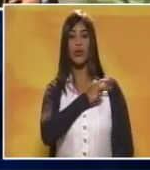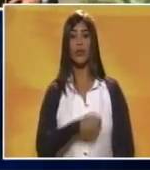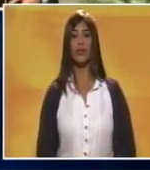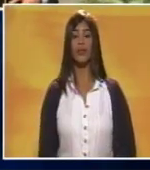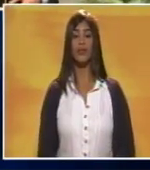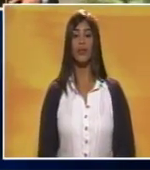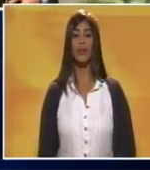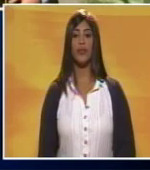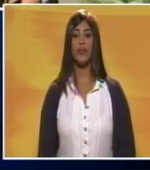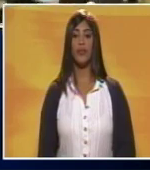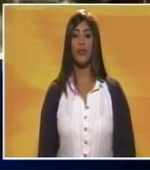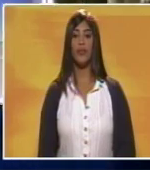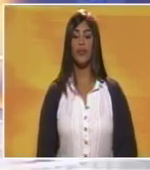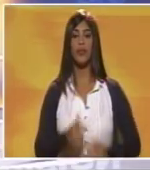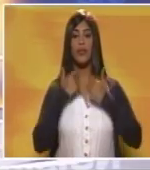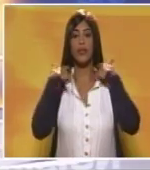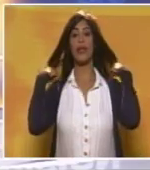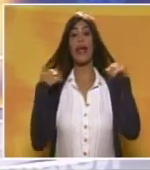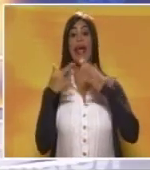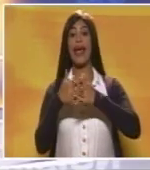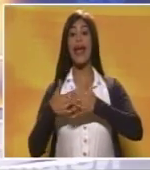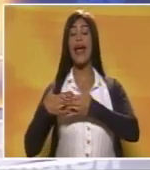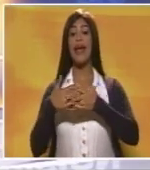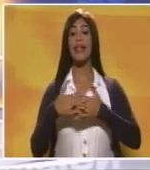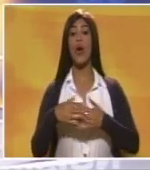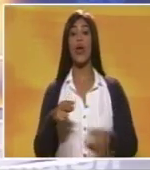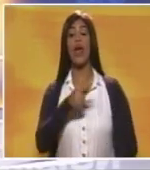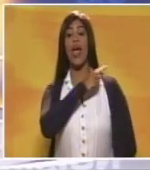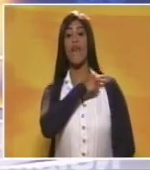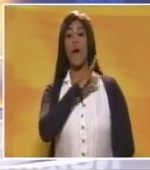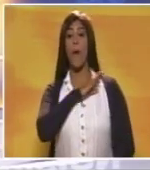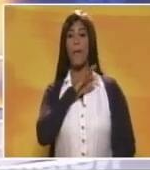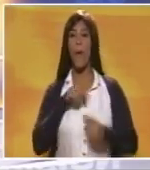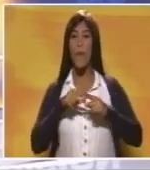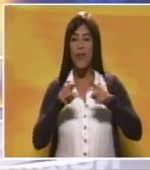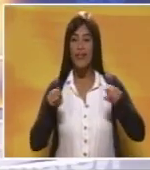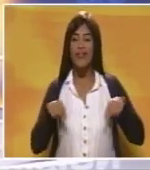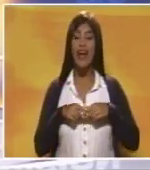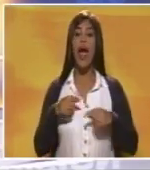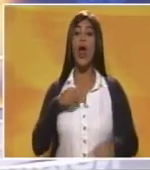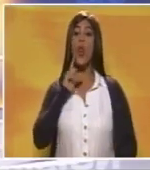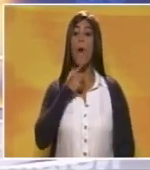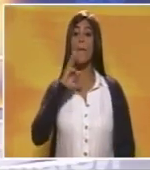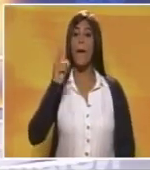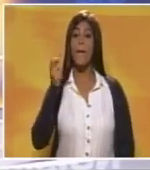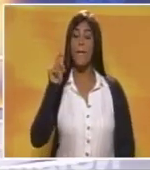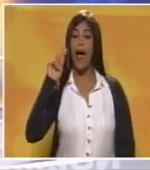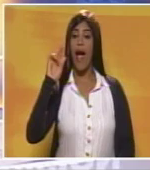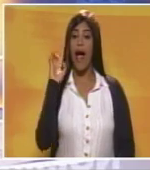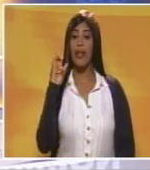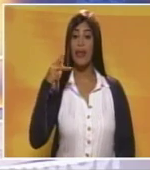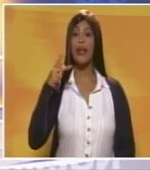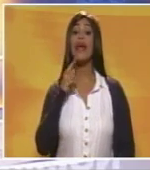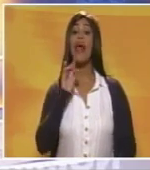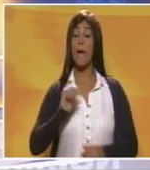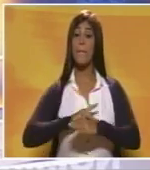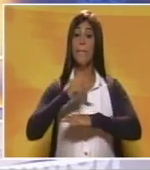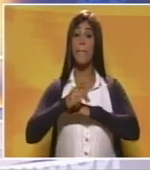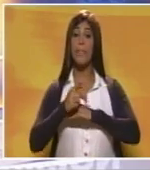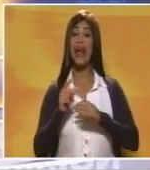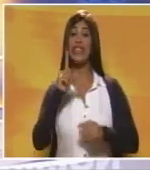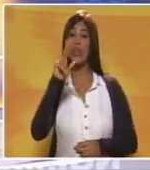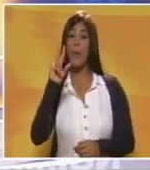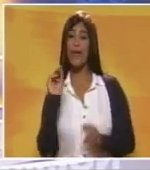Noticiero Previsión. En Estados Unidos, el jefe en funciones del Pentágono, Patrick Shanahan, presentó un plan para desplegar hasta 120.000